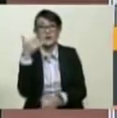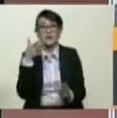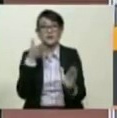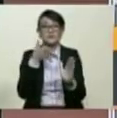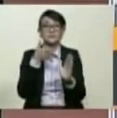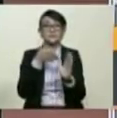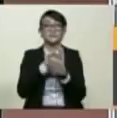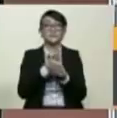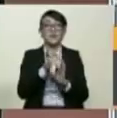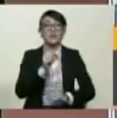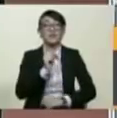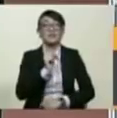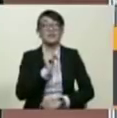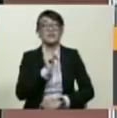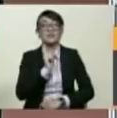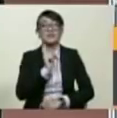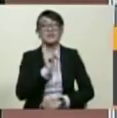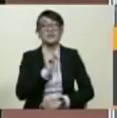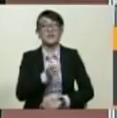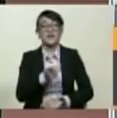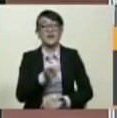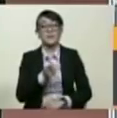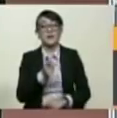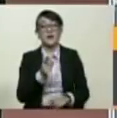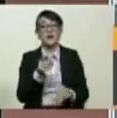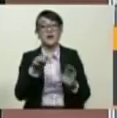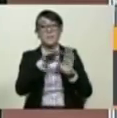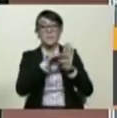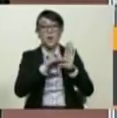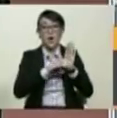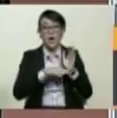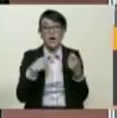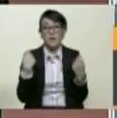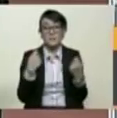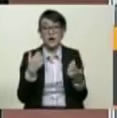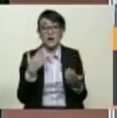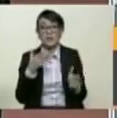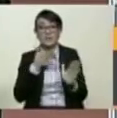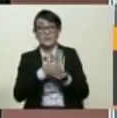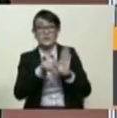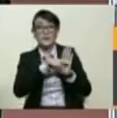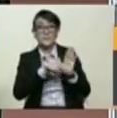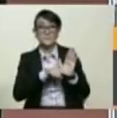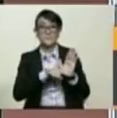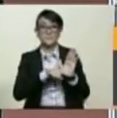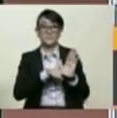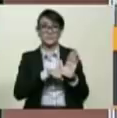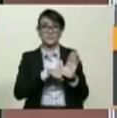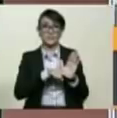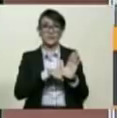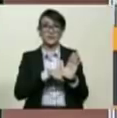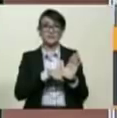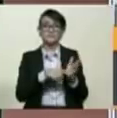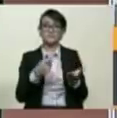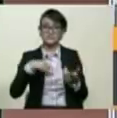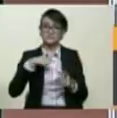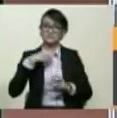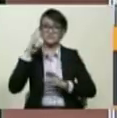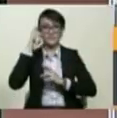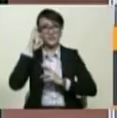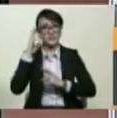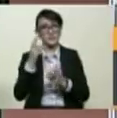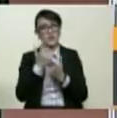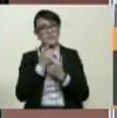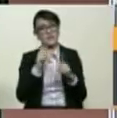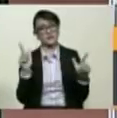a que debe tener una u otra programación. Muy por el contrario, nosotros somos absolutamente respetuosos de la